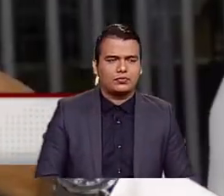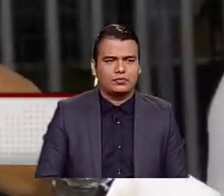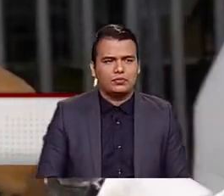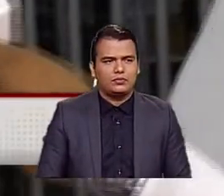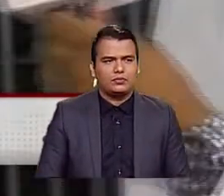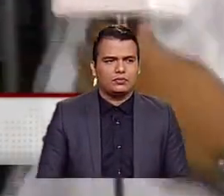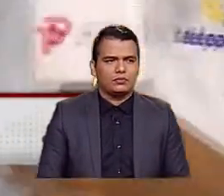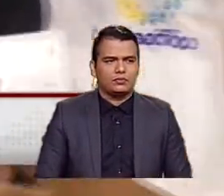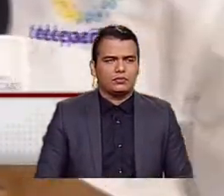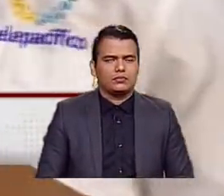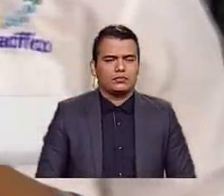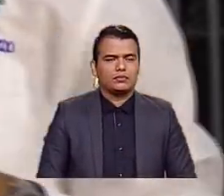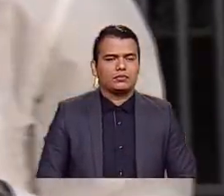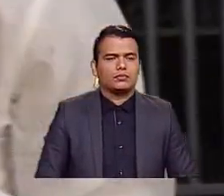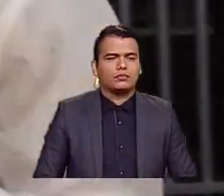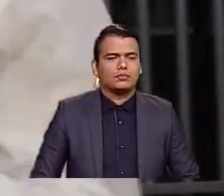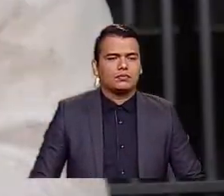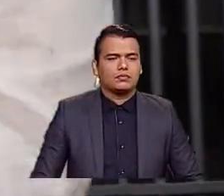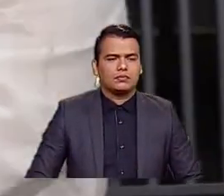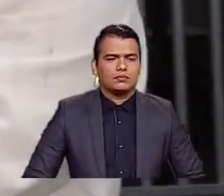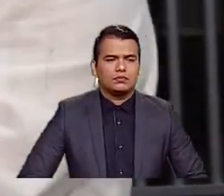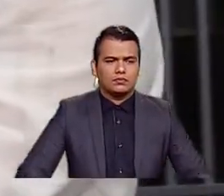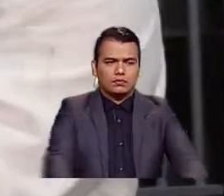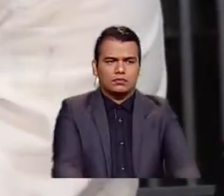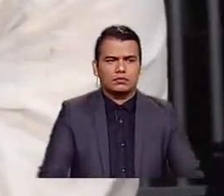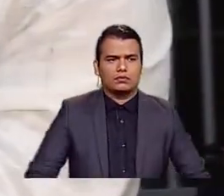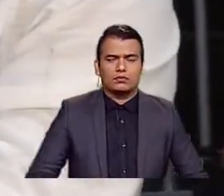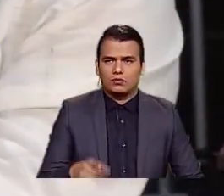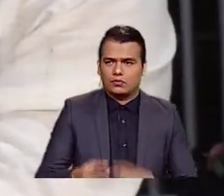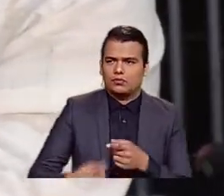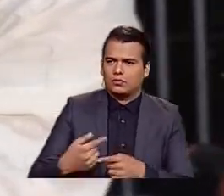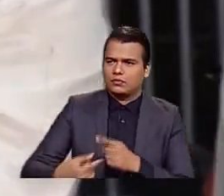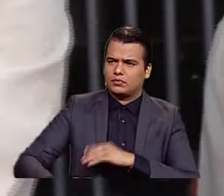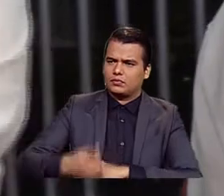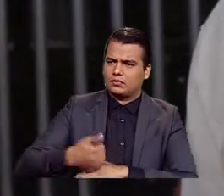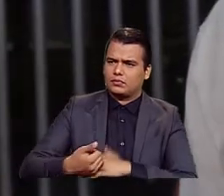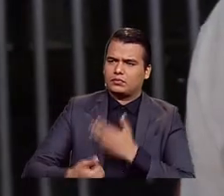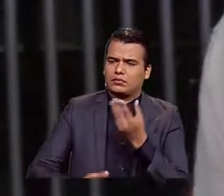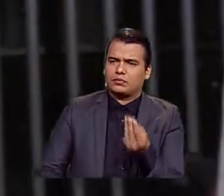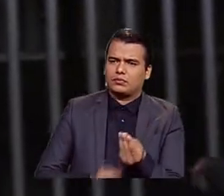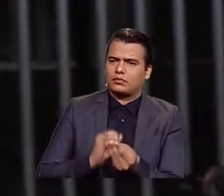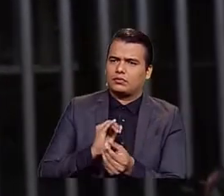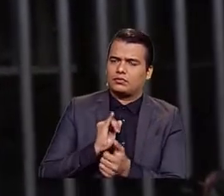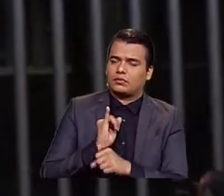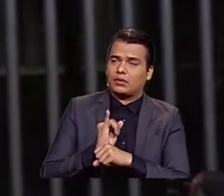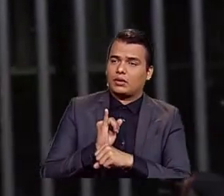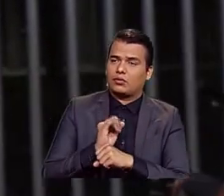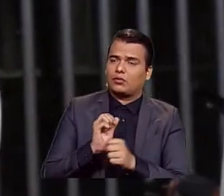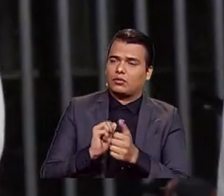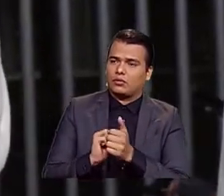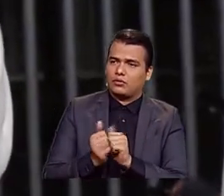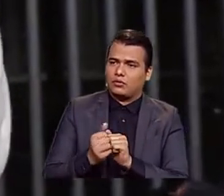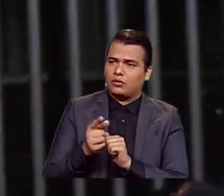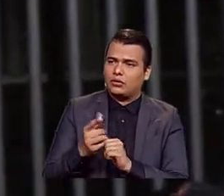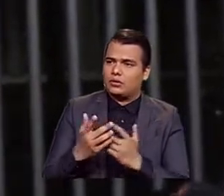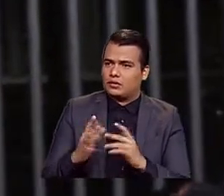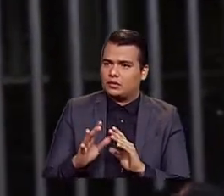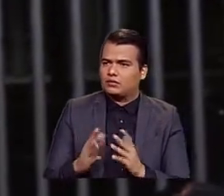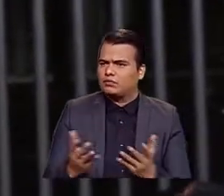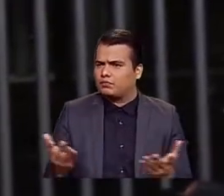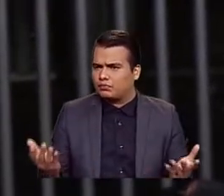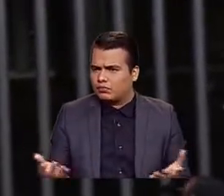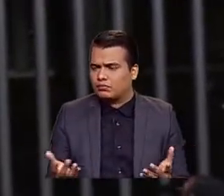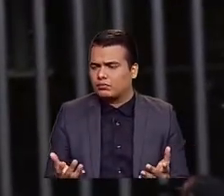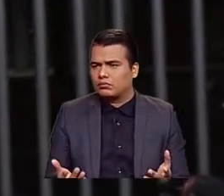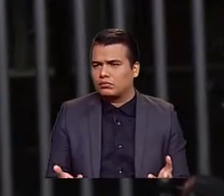una ciudad pacífica. Ciudad pacífica, un remanso de paz, Harold. Usted fue director del Instituto de Deportes del Departamento de Chocó, lo ha dicho Wander. ¿Se